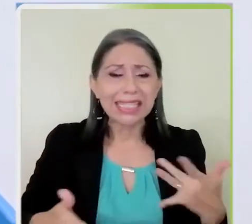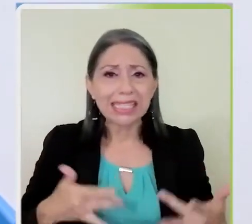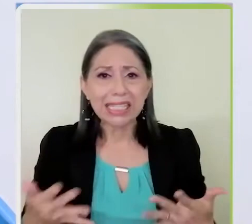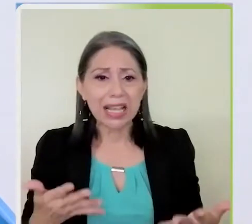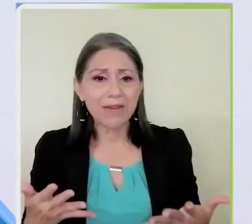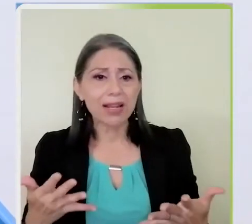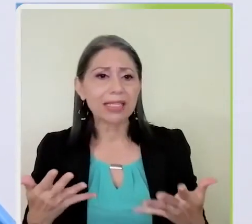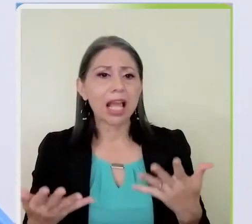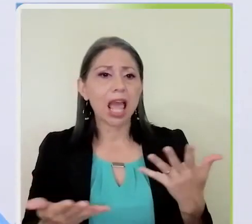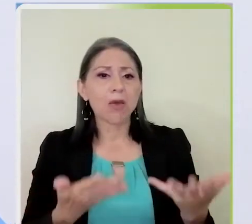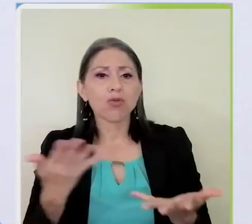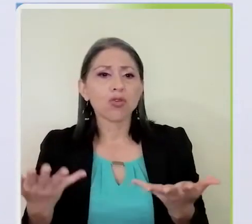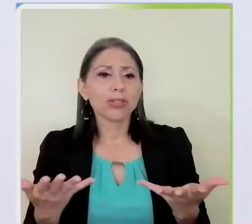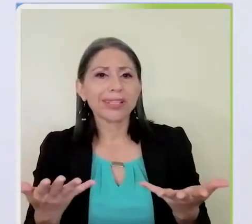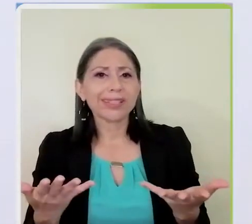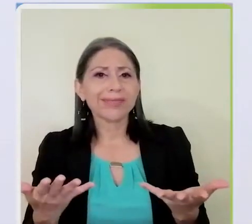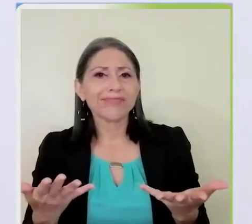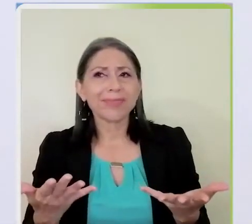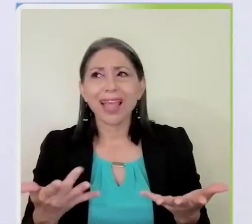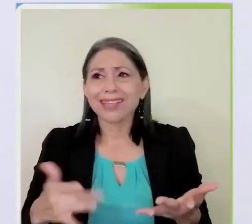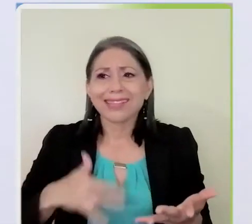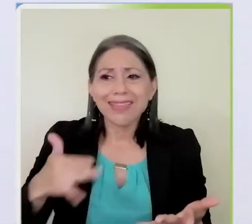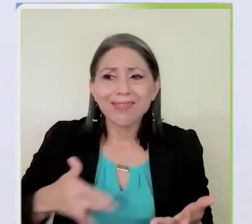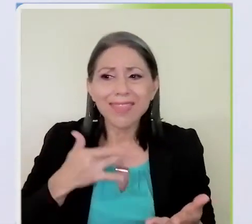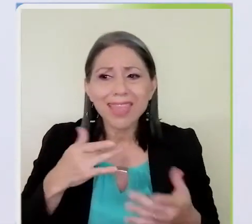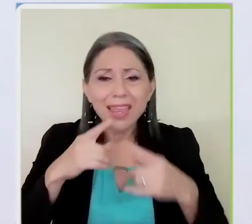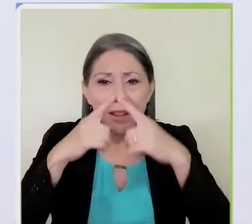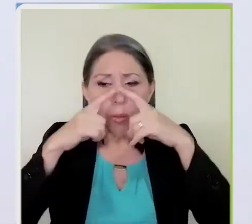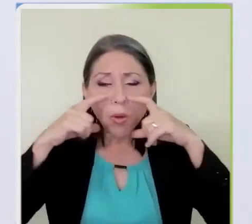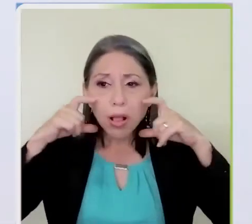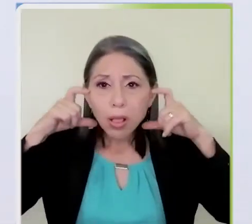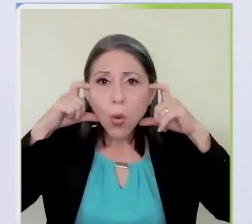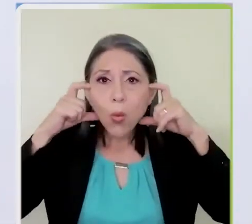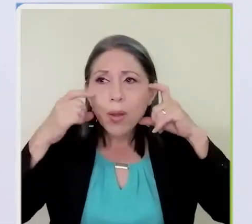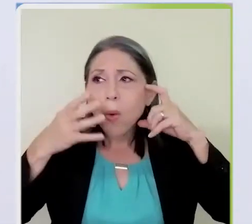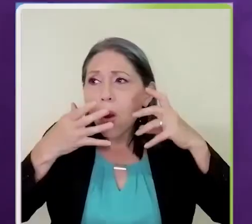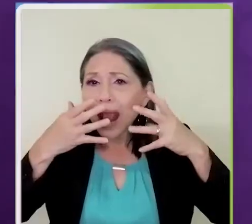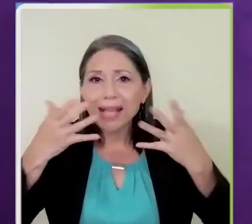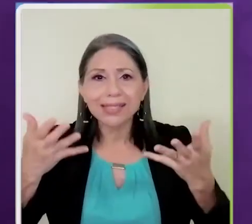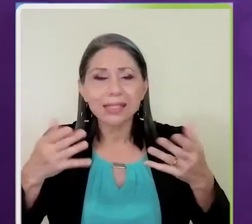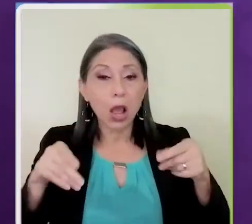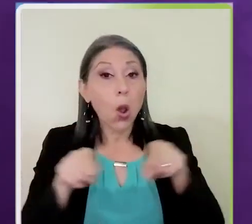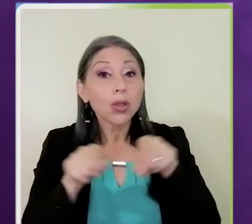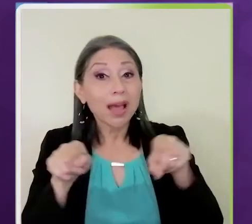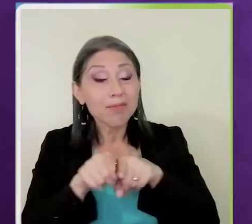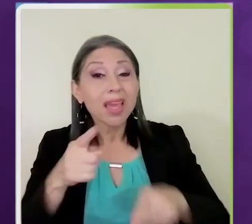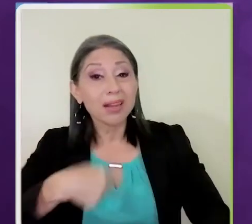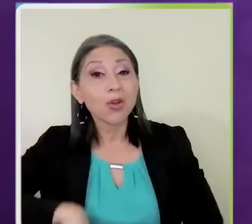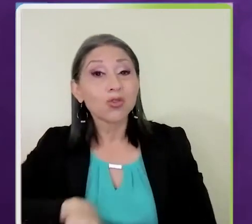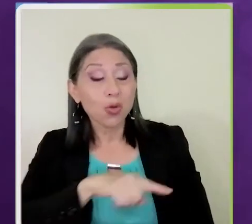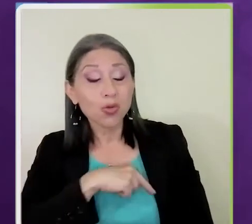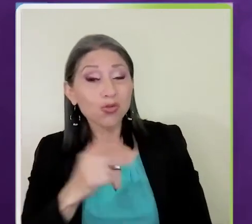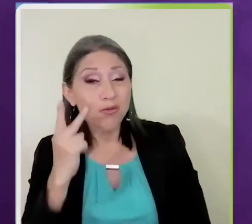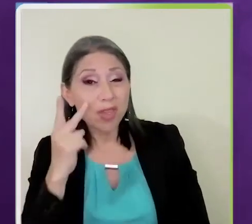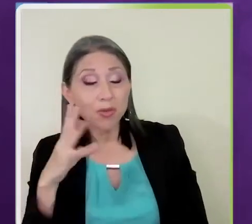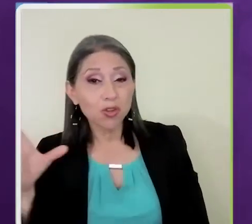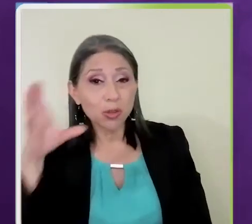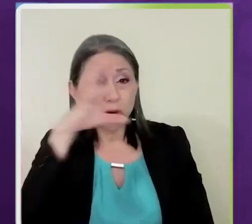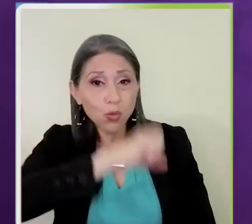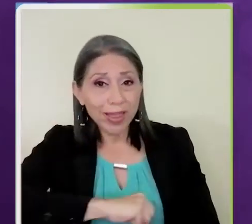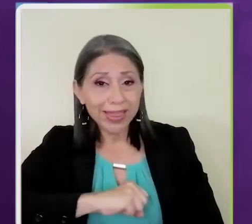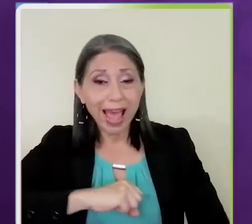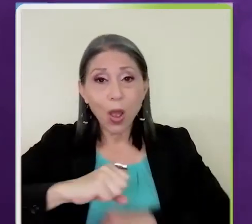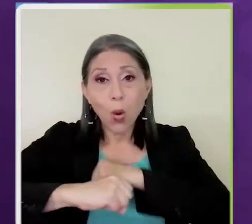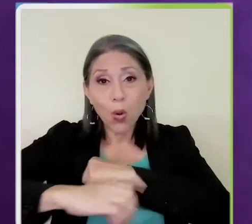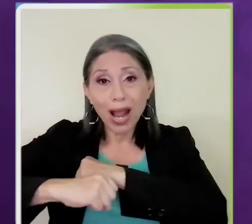entonces simplemente el hecho de sentir el cubrebocas, o bien vimos donde también se realizó